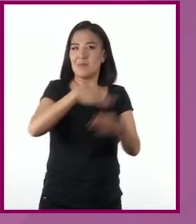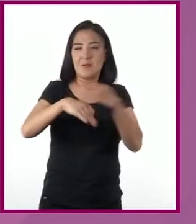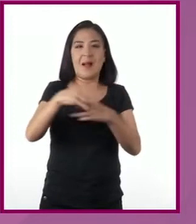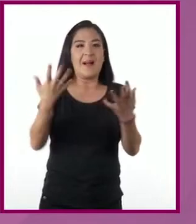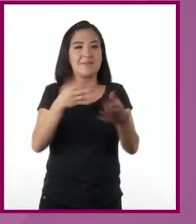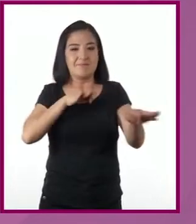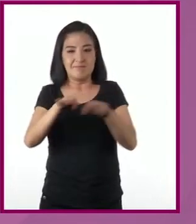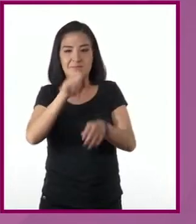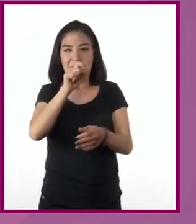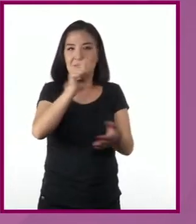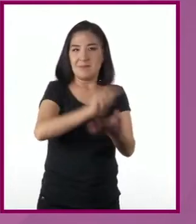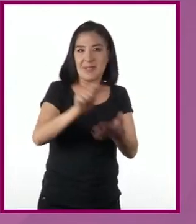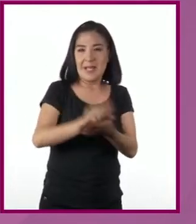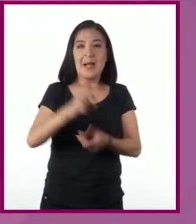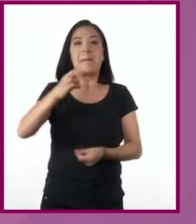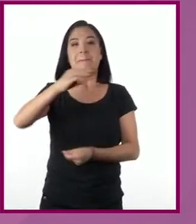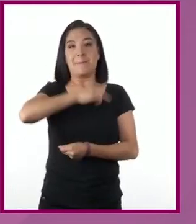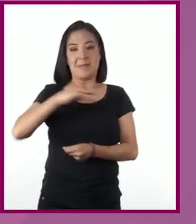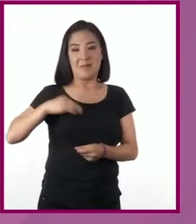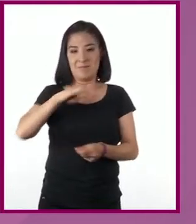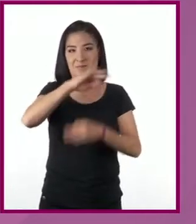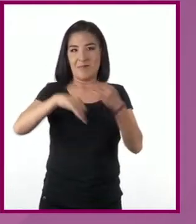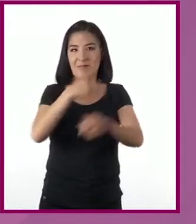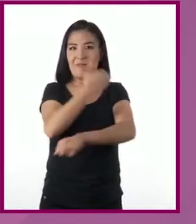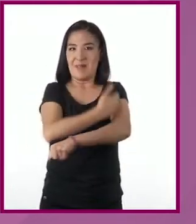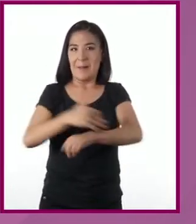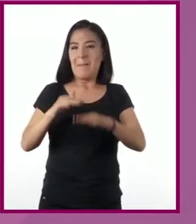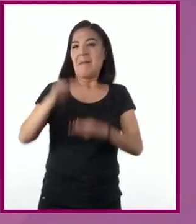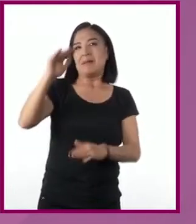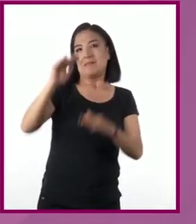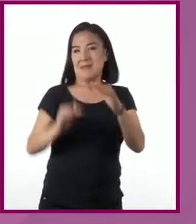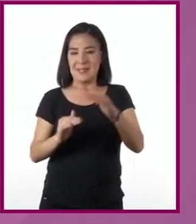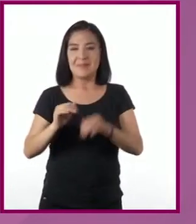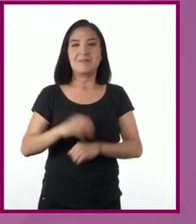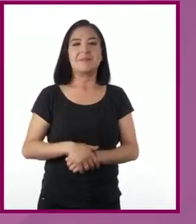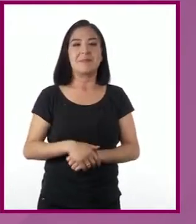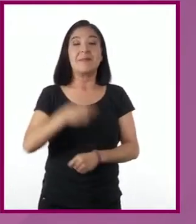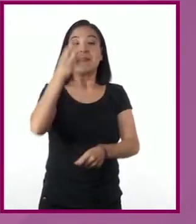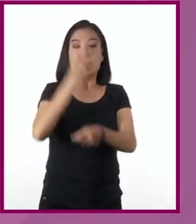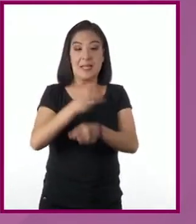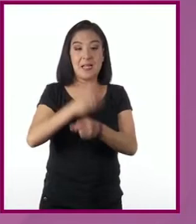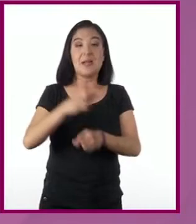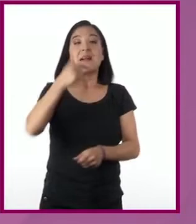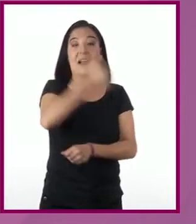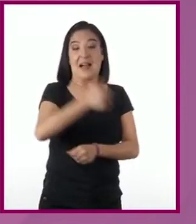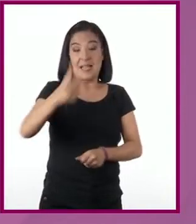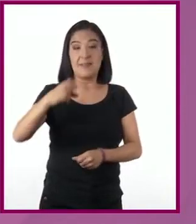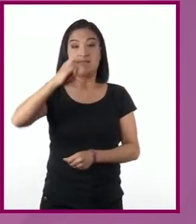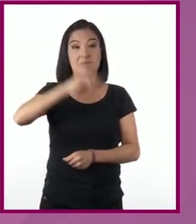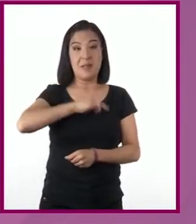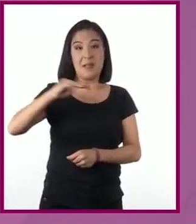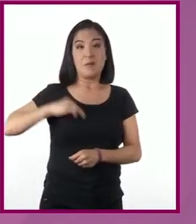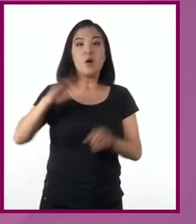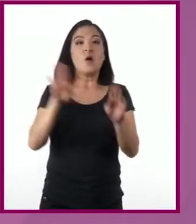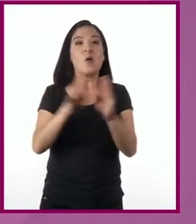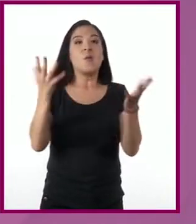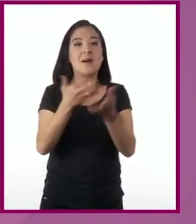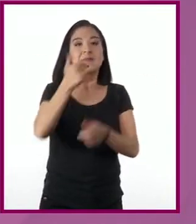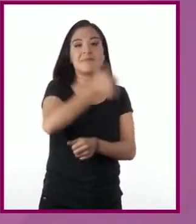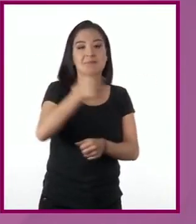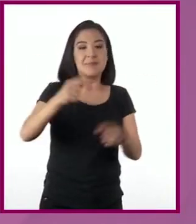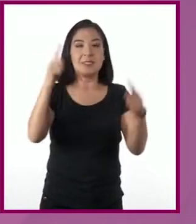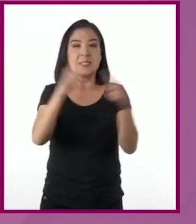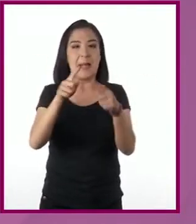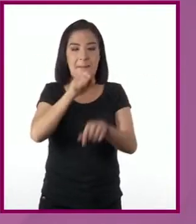trabajó más que otro miembro de la familia. 3. Cada miembro debió terminado sus tareas en el tiempo